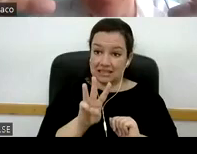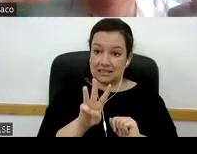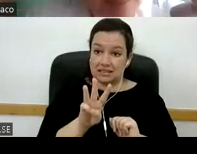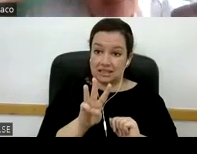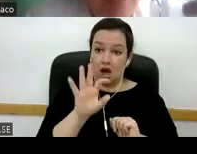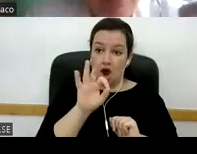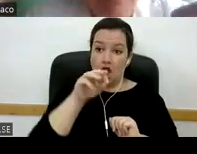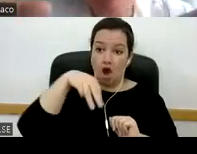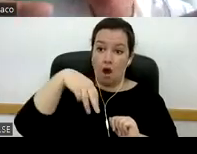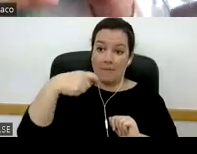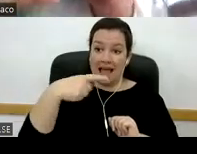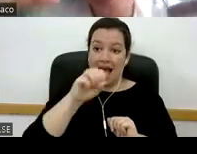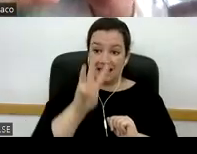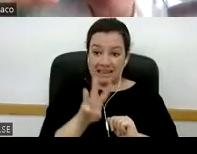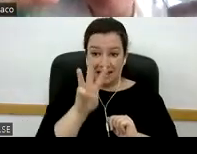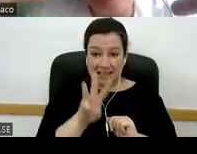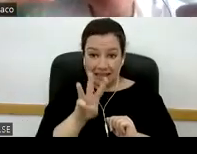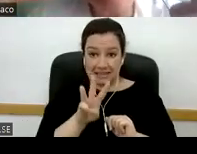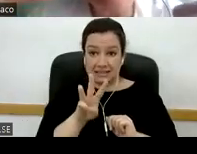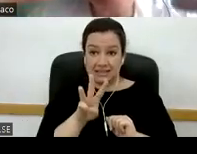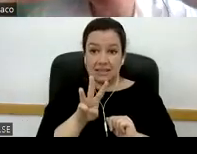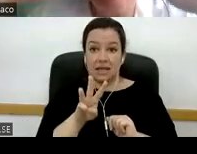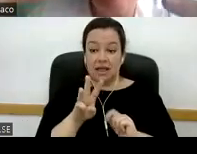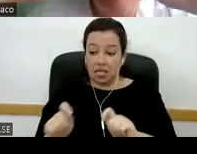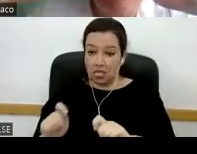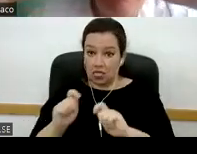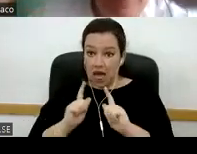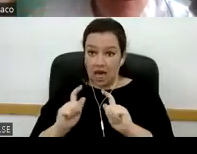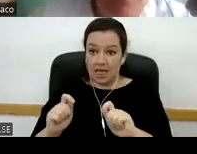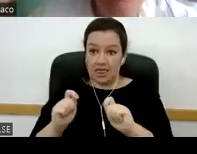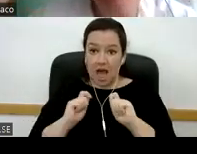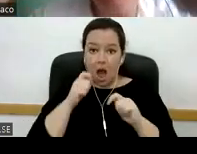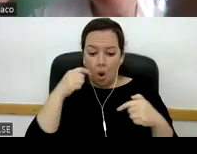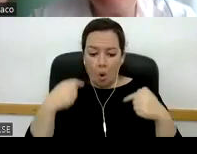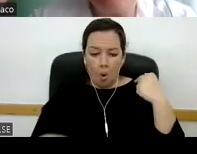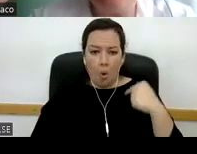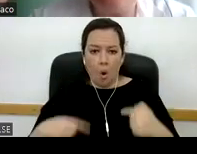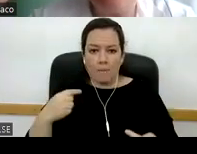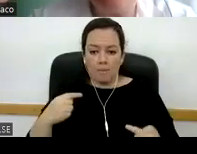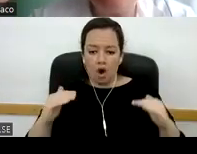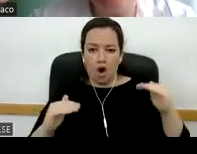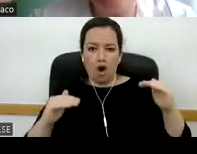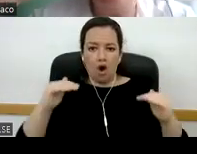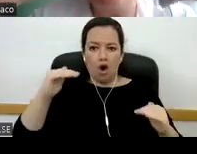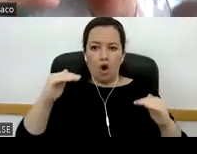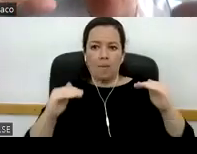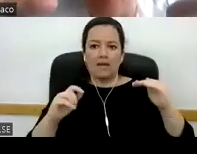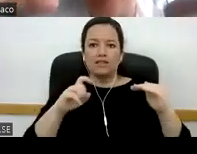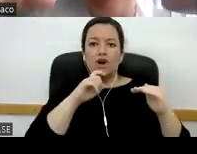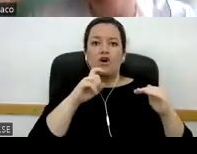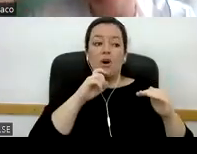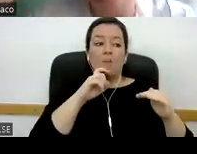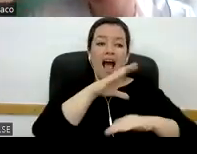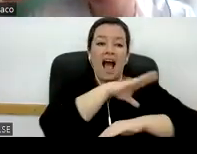omega 3, el cuerpo va a tener, para compensar, va a tener menos ácidos grasos